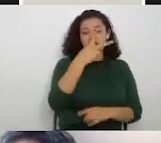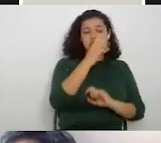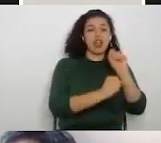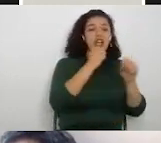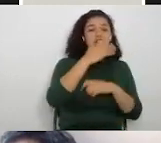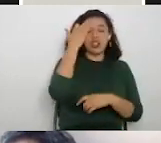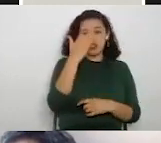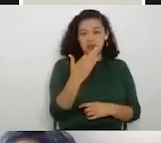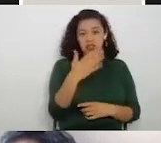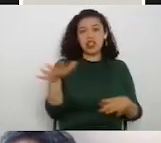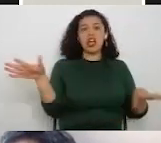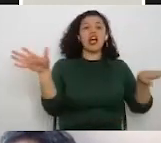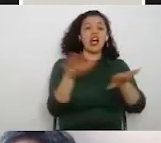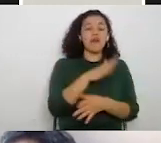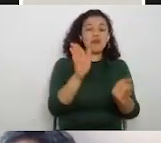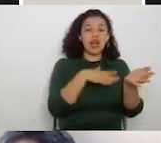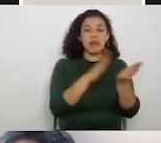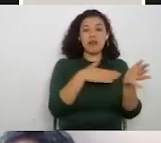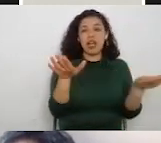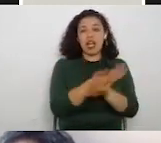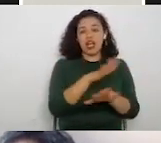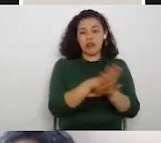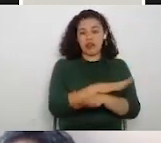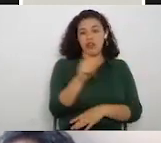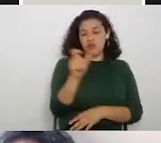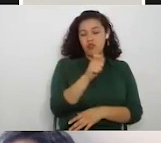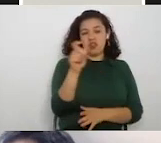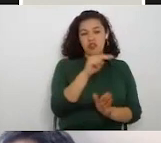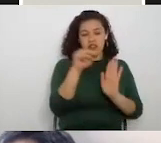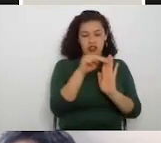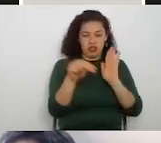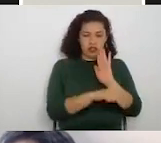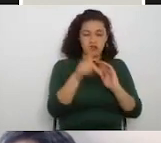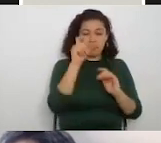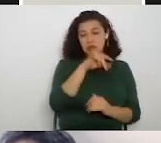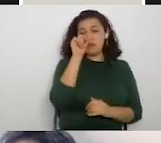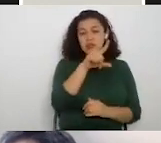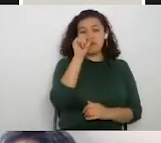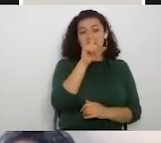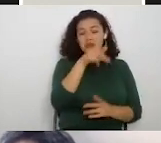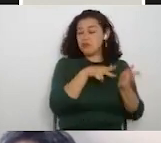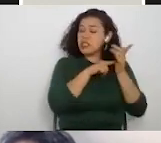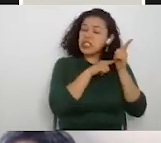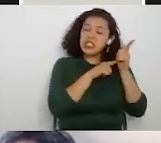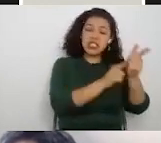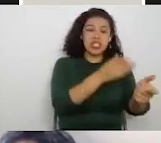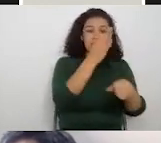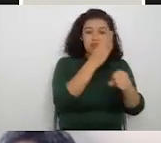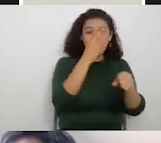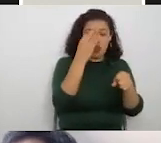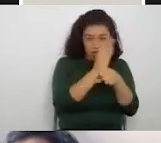vigencia y teníamos que cambiar el documento cuando la norma del método de ensayo seguía siendo vigente y sigue siendo hasta el momento,